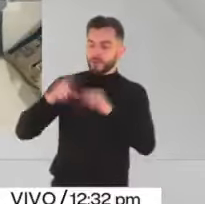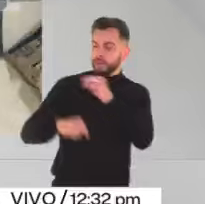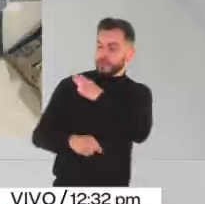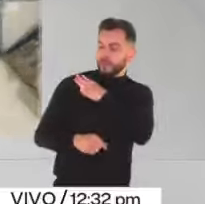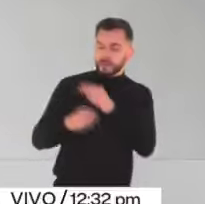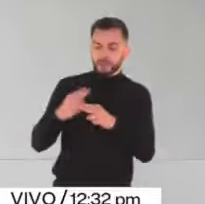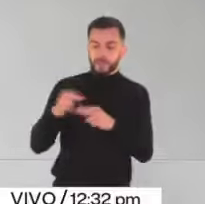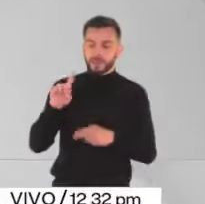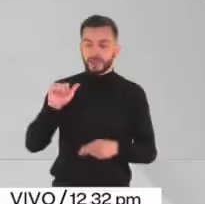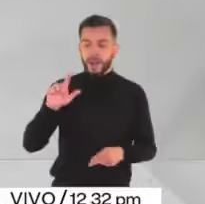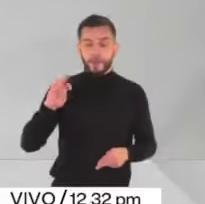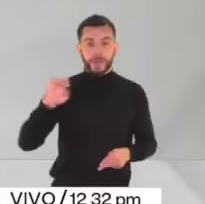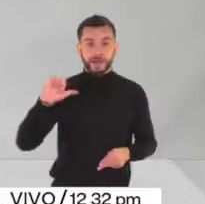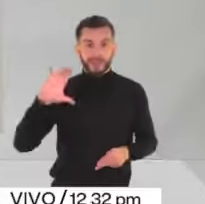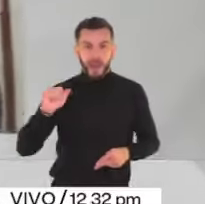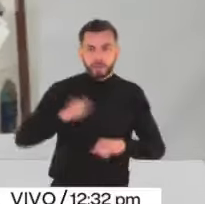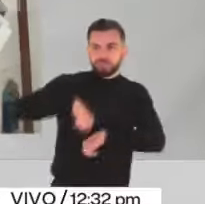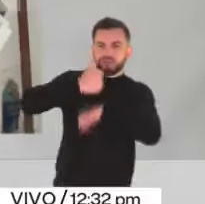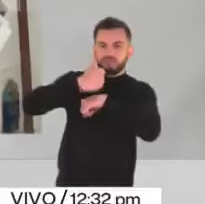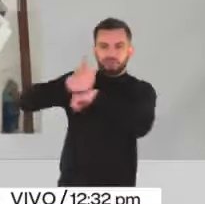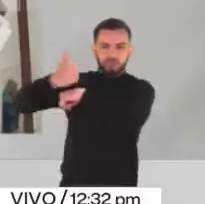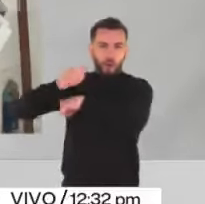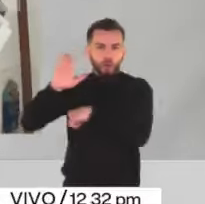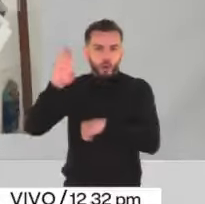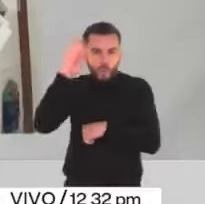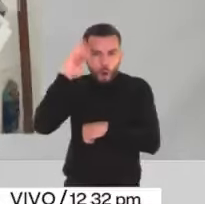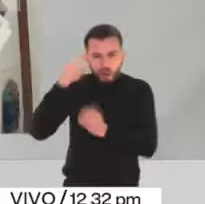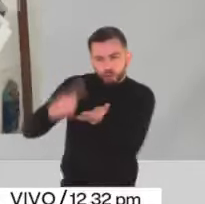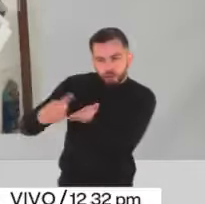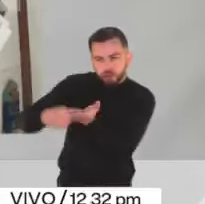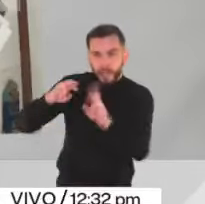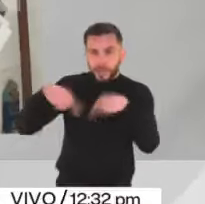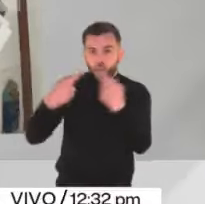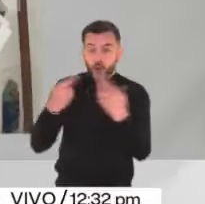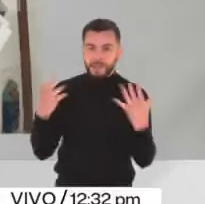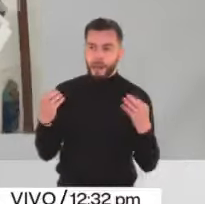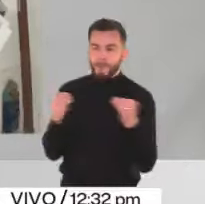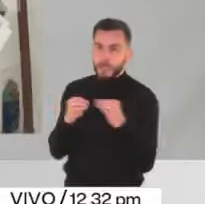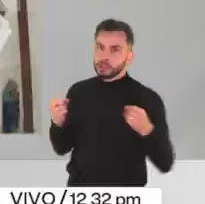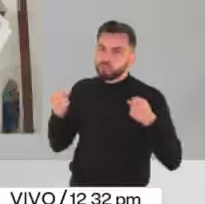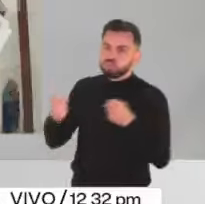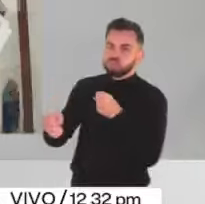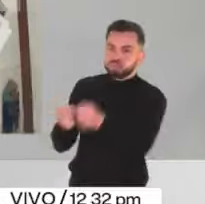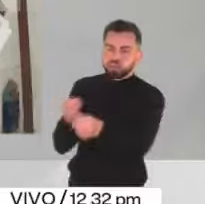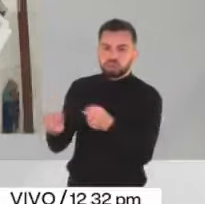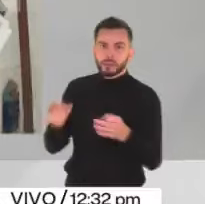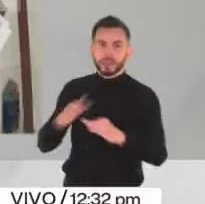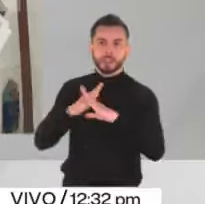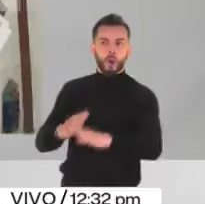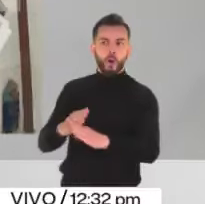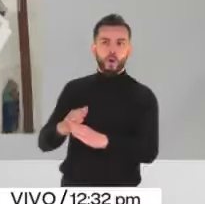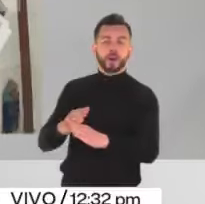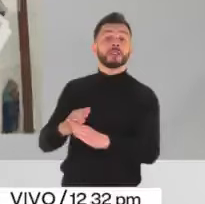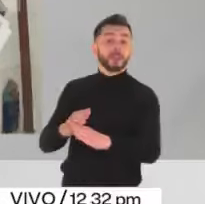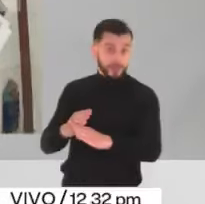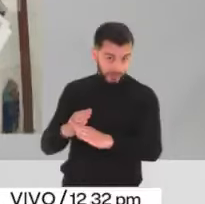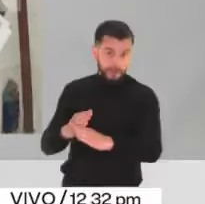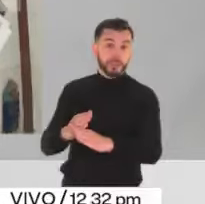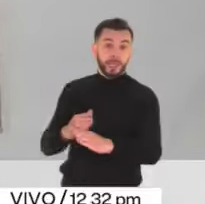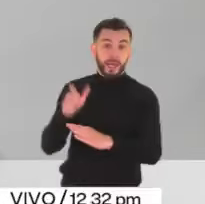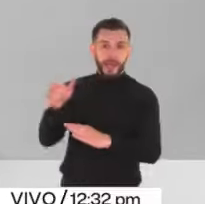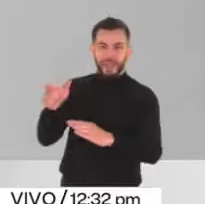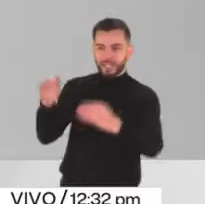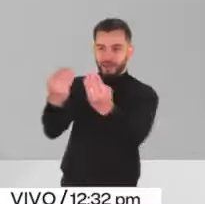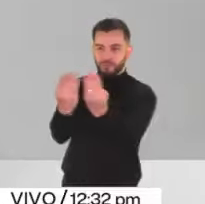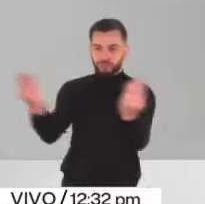la policía y los altos mandos de la policía, justamente es reforzar esa seguridad a pues las personas que permanecen allí en el